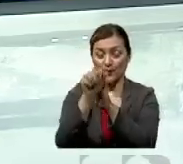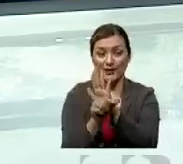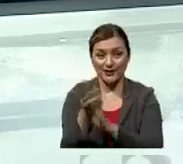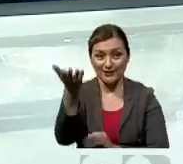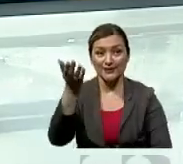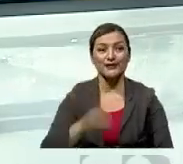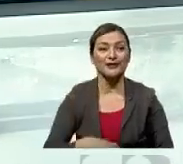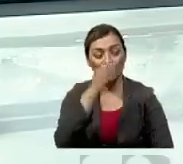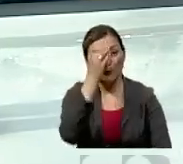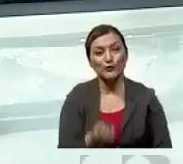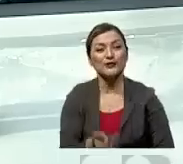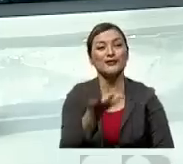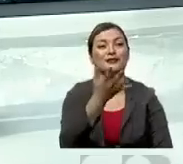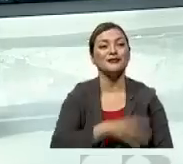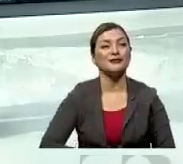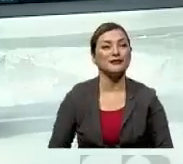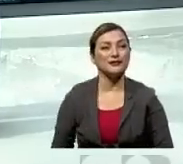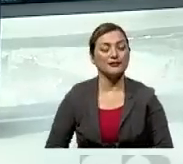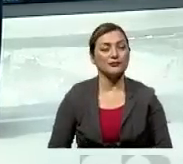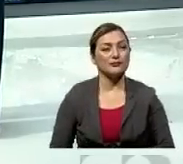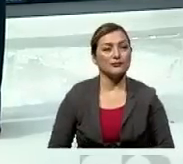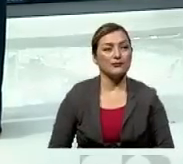detalles. Edith, buenos días.